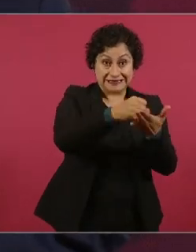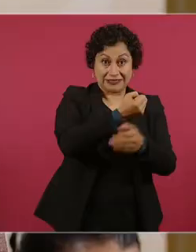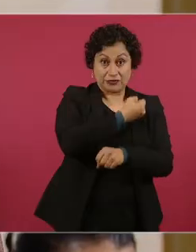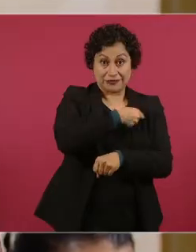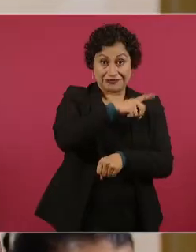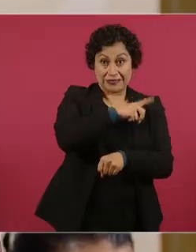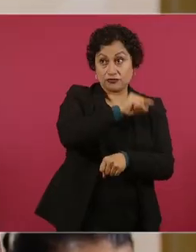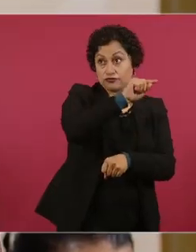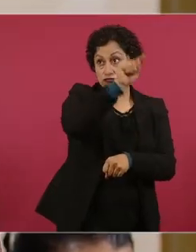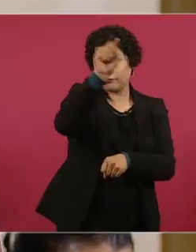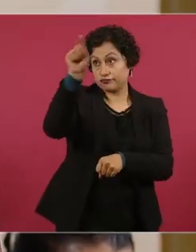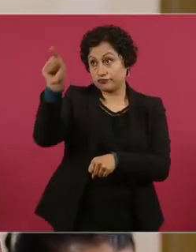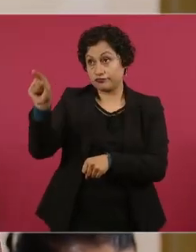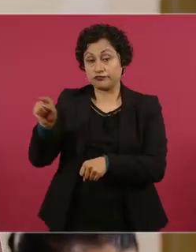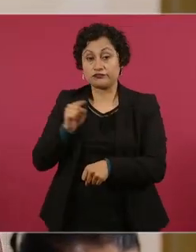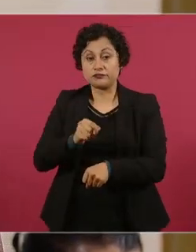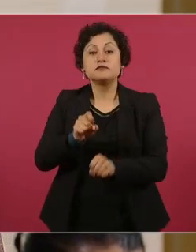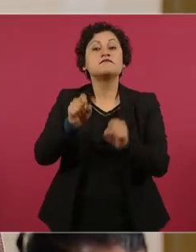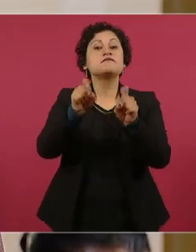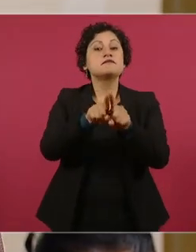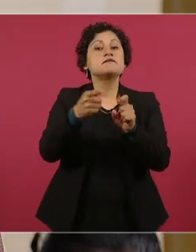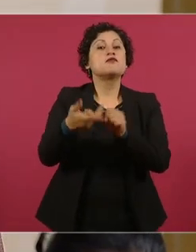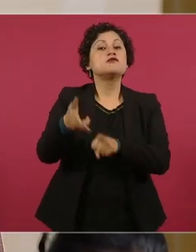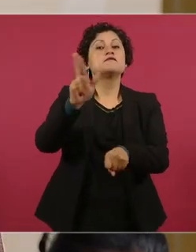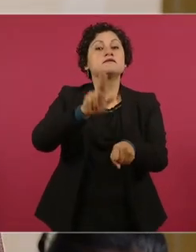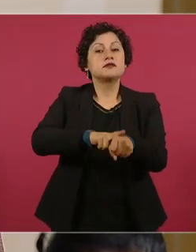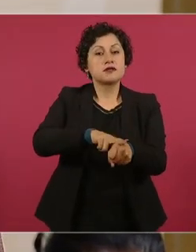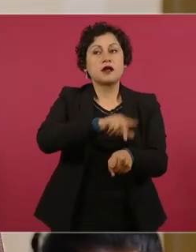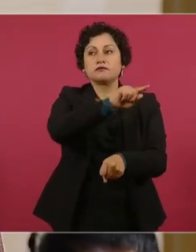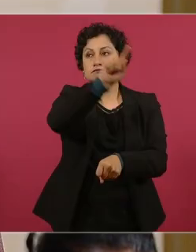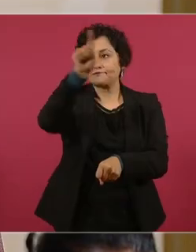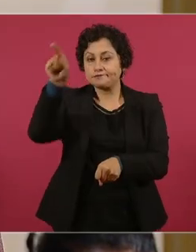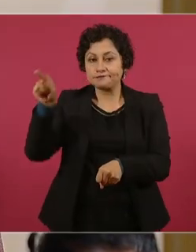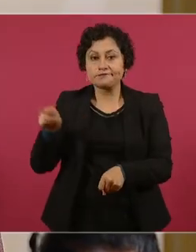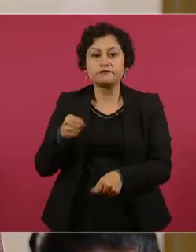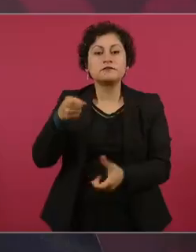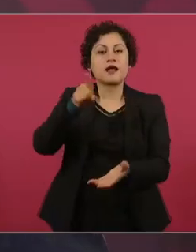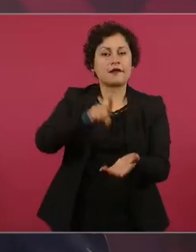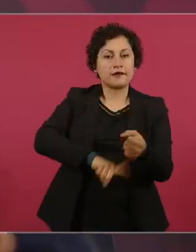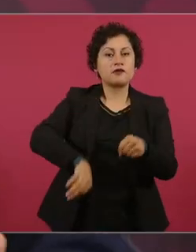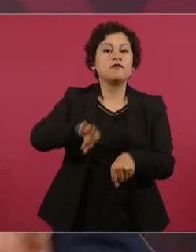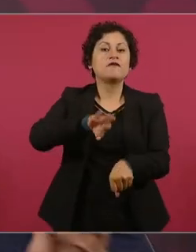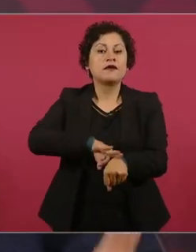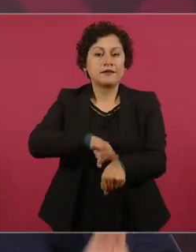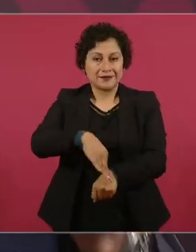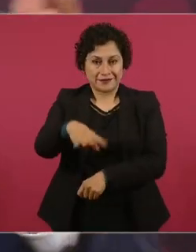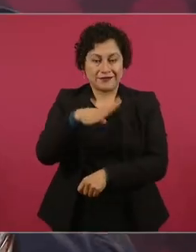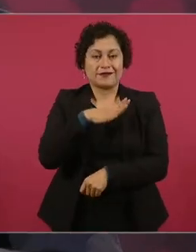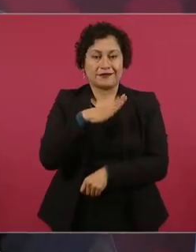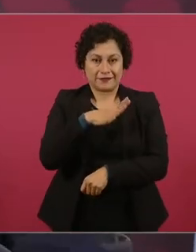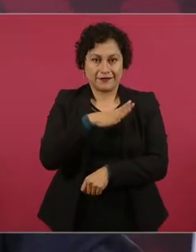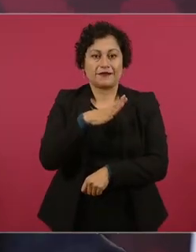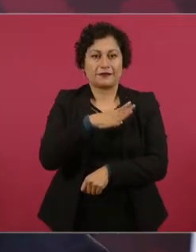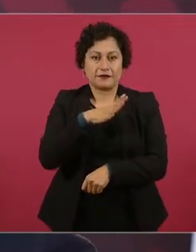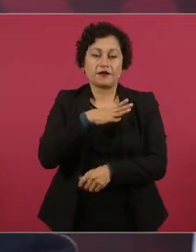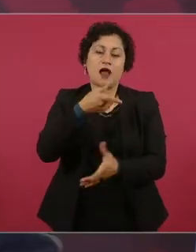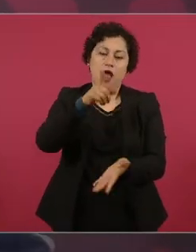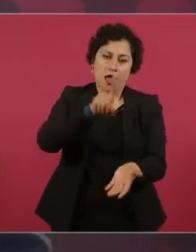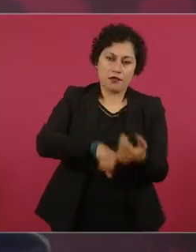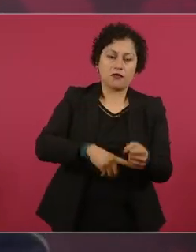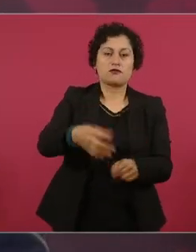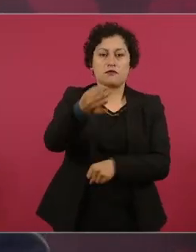tienen sus farmacias y tienen desde luego los medicamentos?